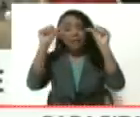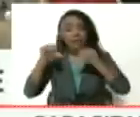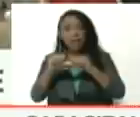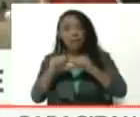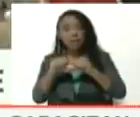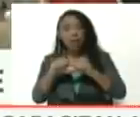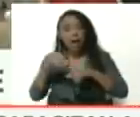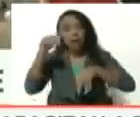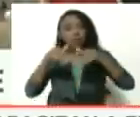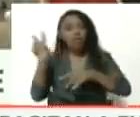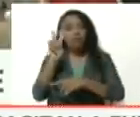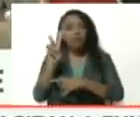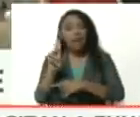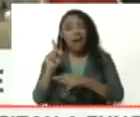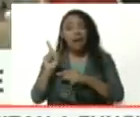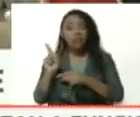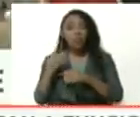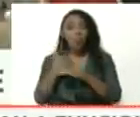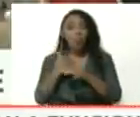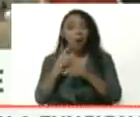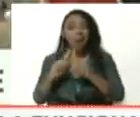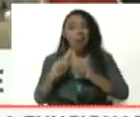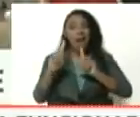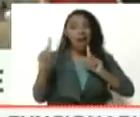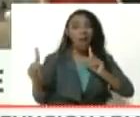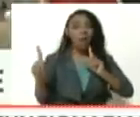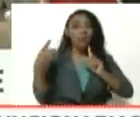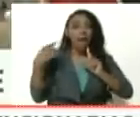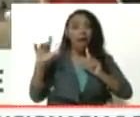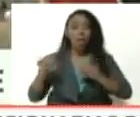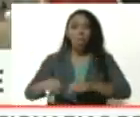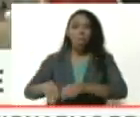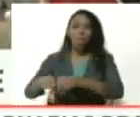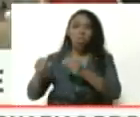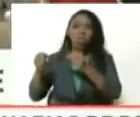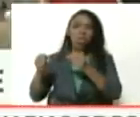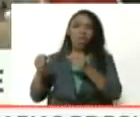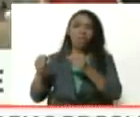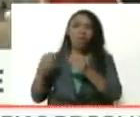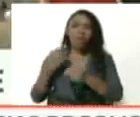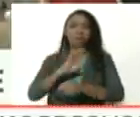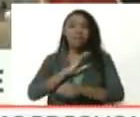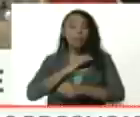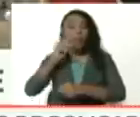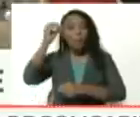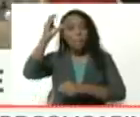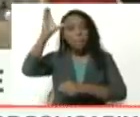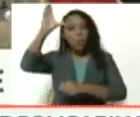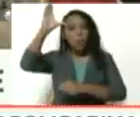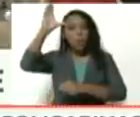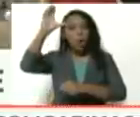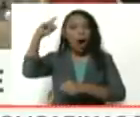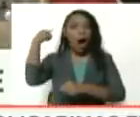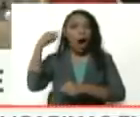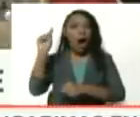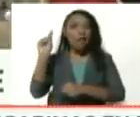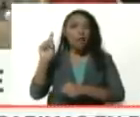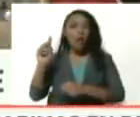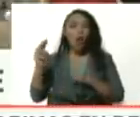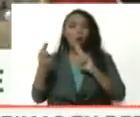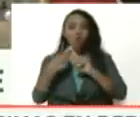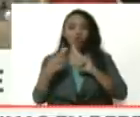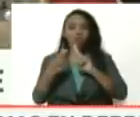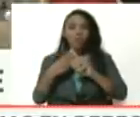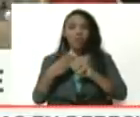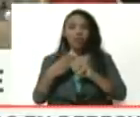venezolano está lejos de estar destruido. Tenemos la capacidad, tenemos el